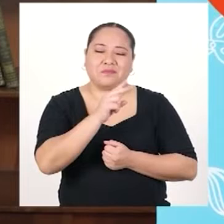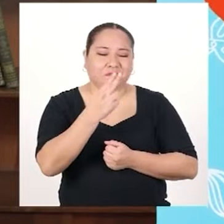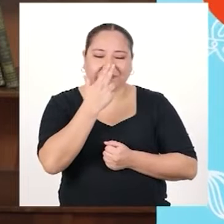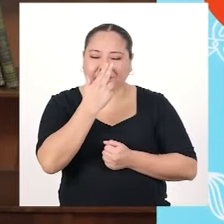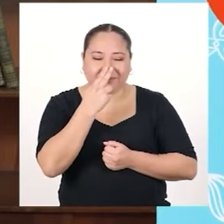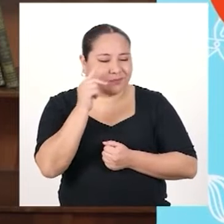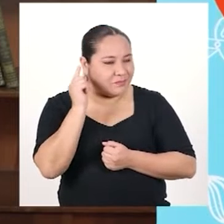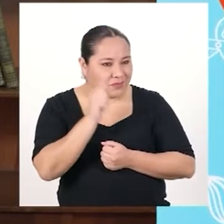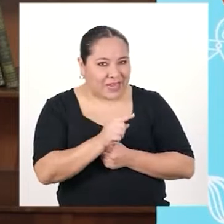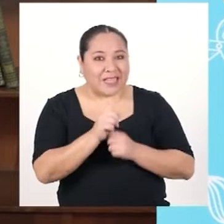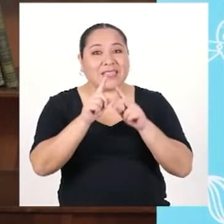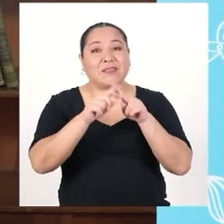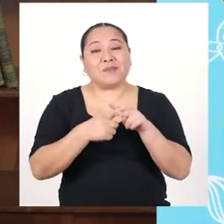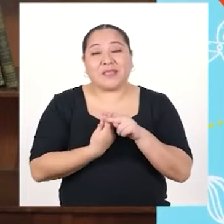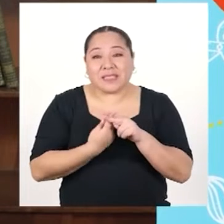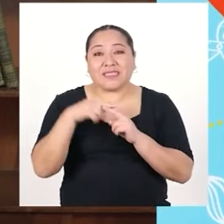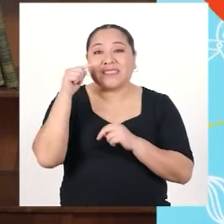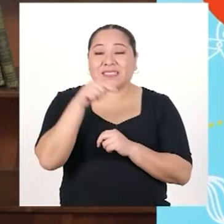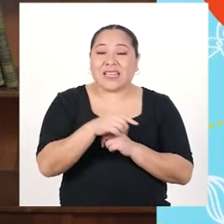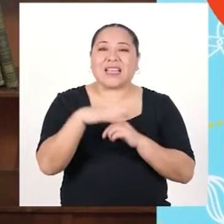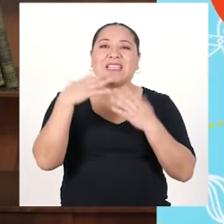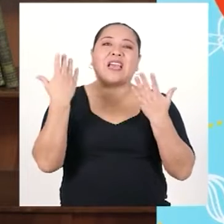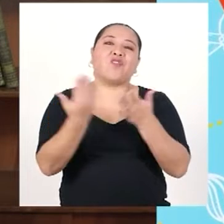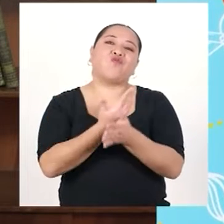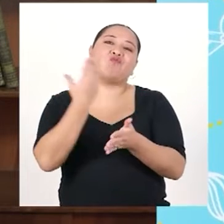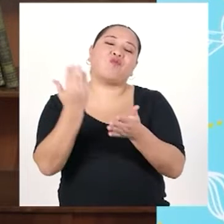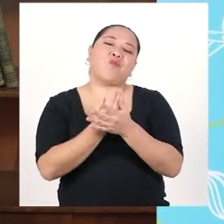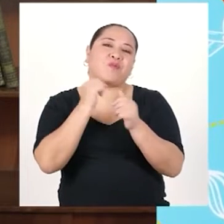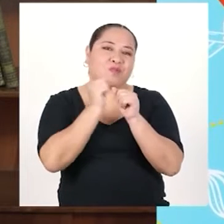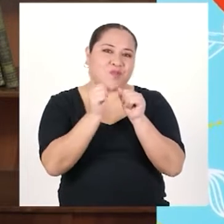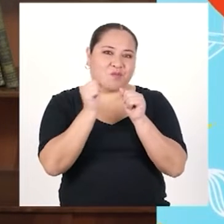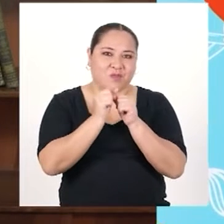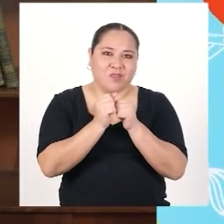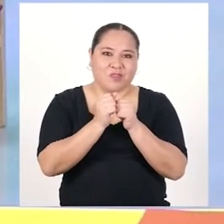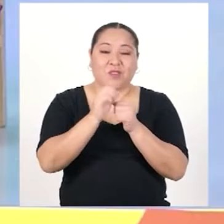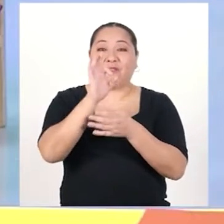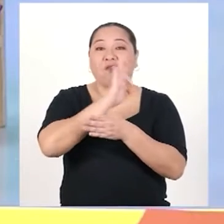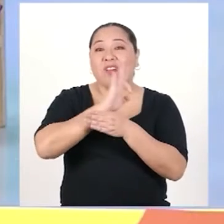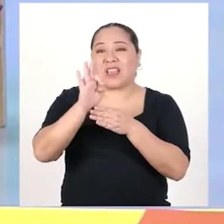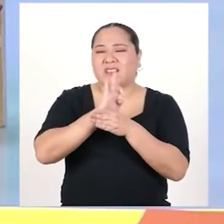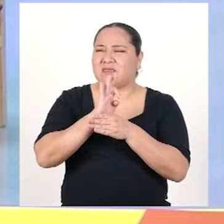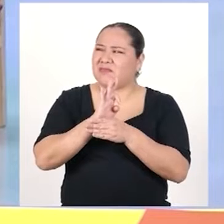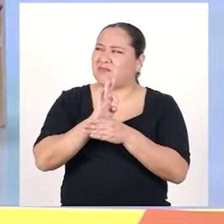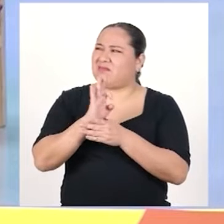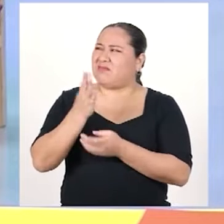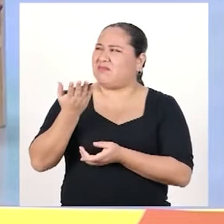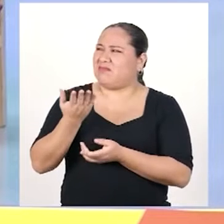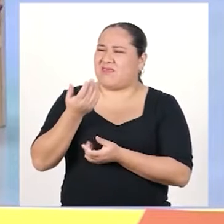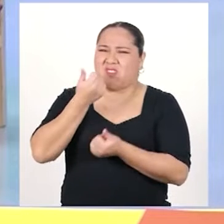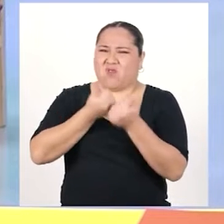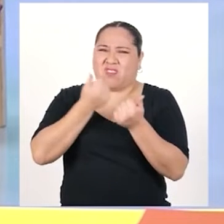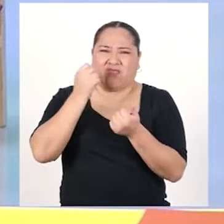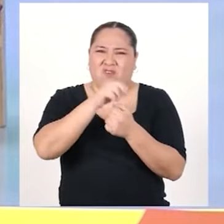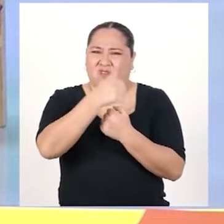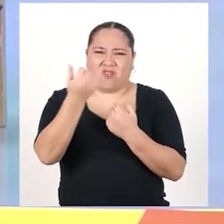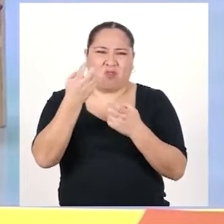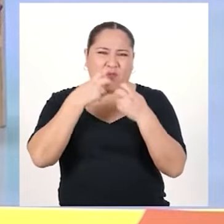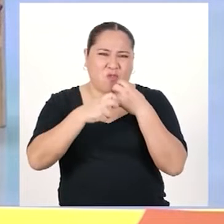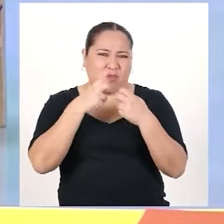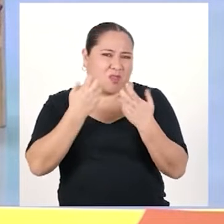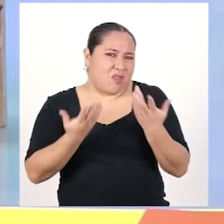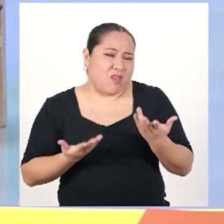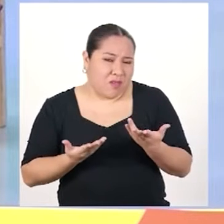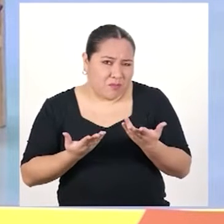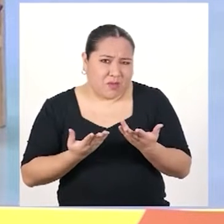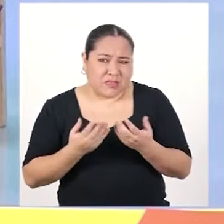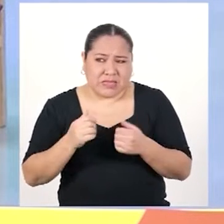Tocino. Aquí es donde empieza a tomarse en cuenta nuevos números, las fracciones. ¿Y en qué otras situaciones de la vida cotidiana